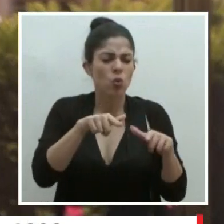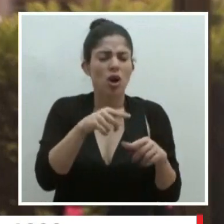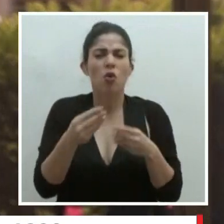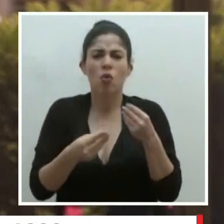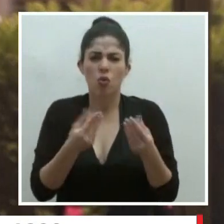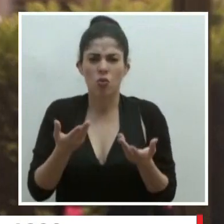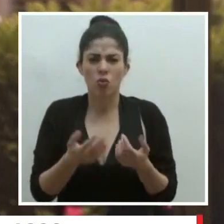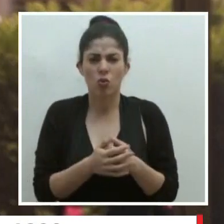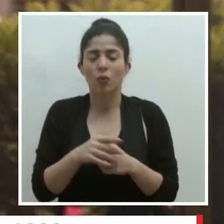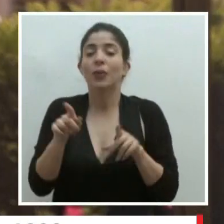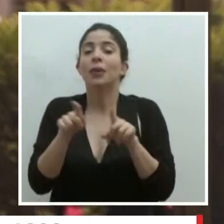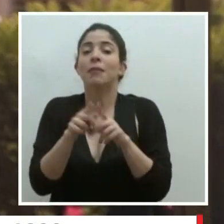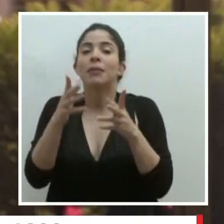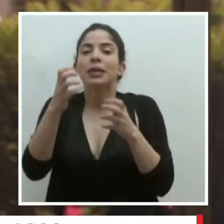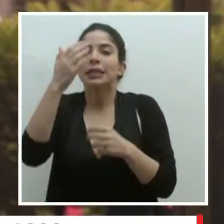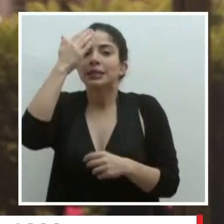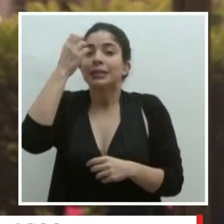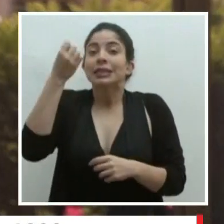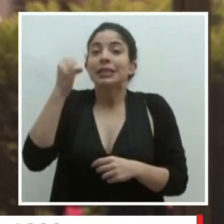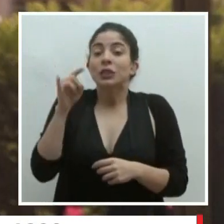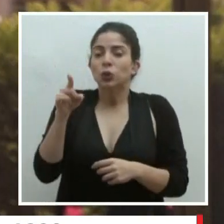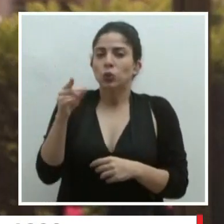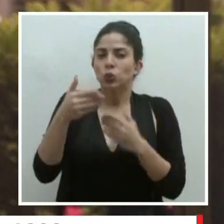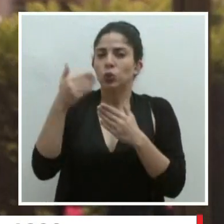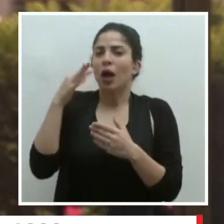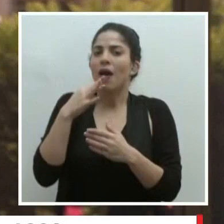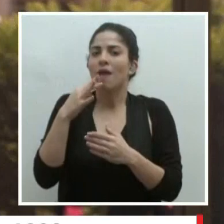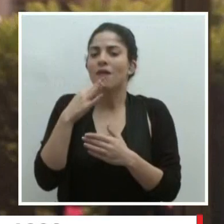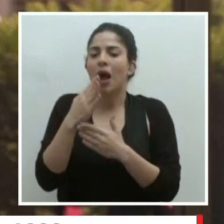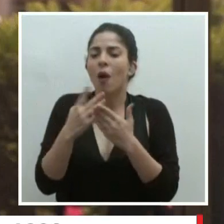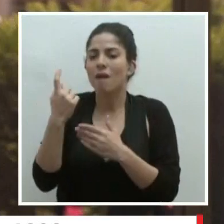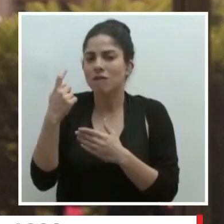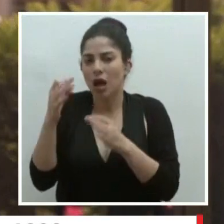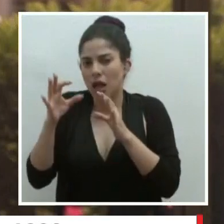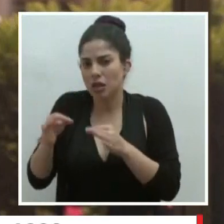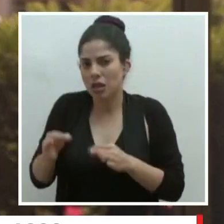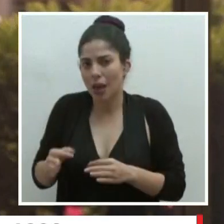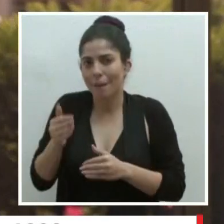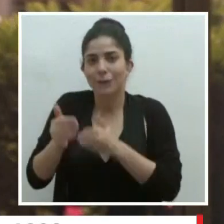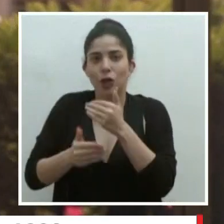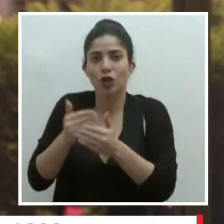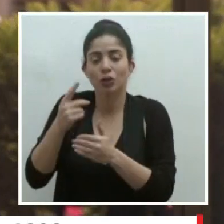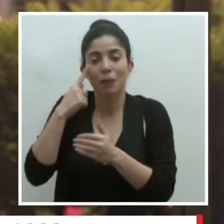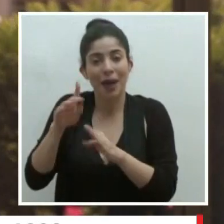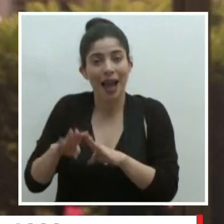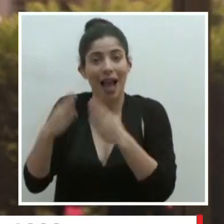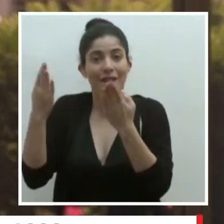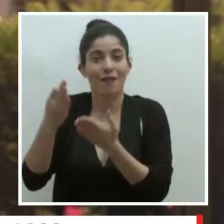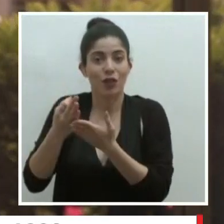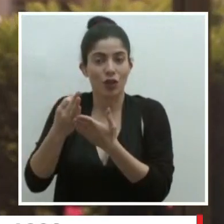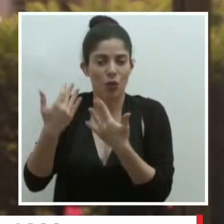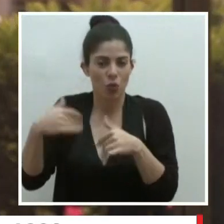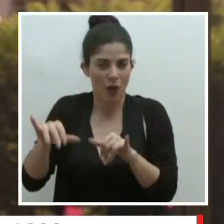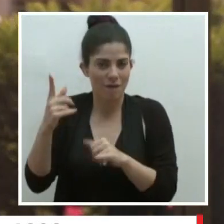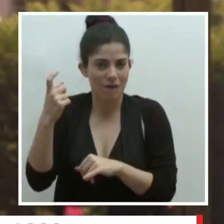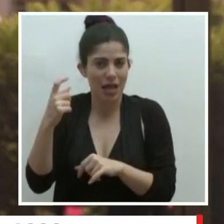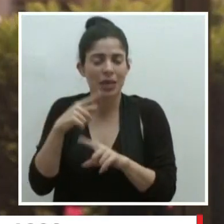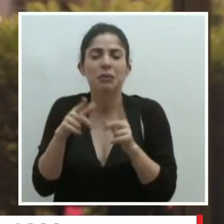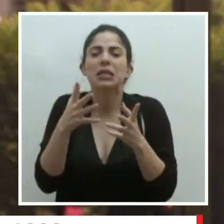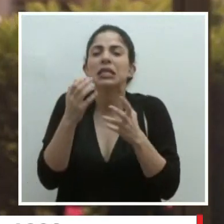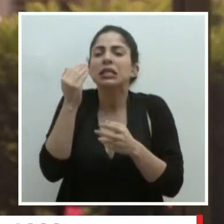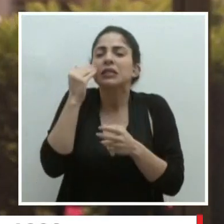También nos gustaría saber si hay, bueno, se habla un poquito que faltan cosas por definir de todo el proceso de apertura de fronteras, pero queríamos saber